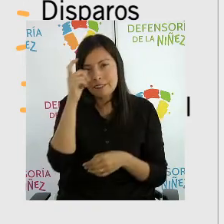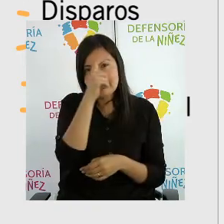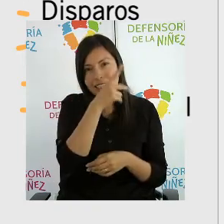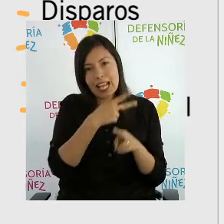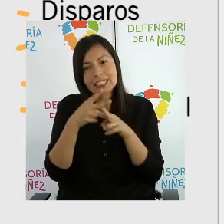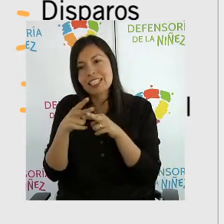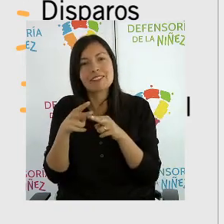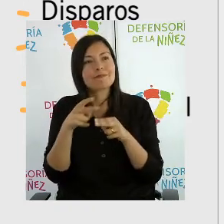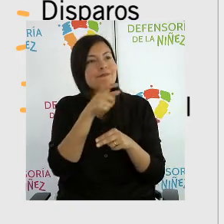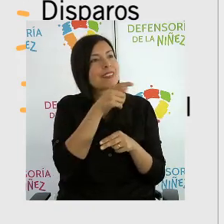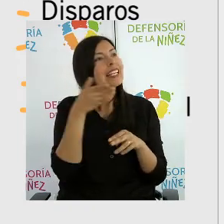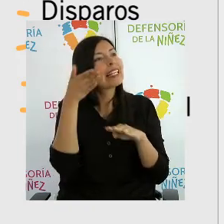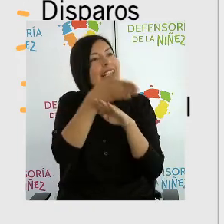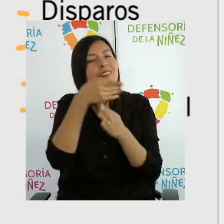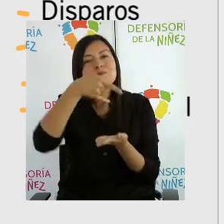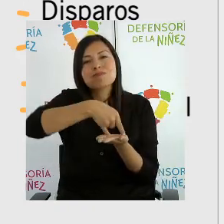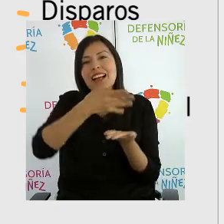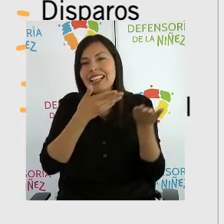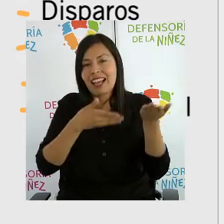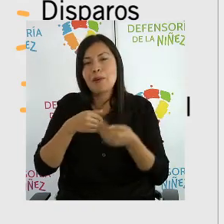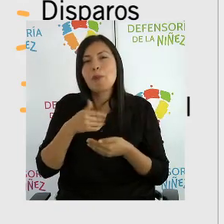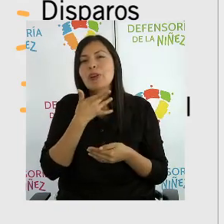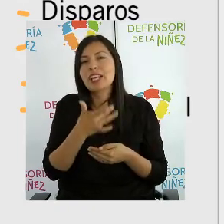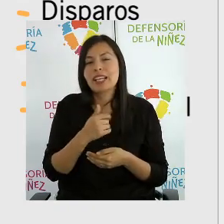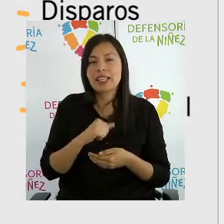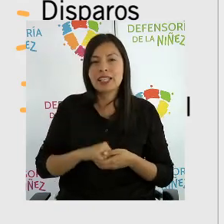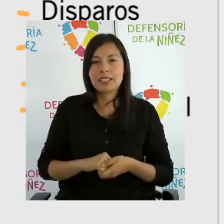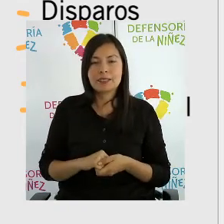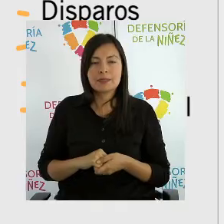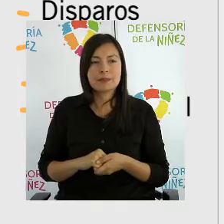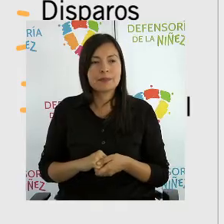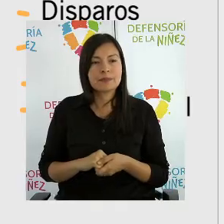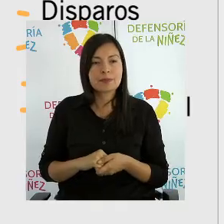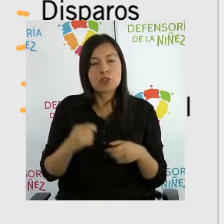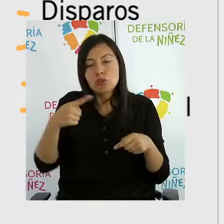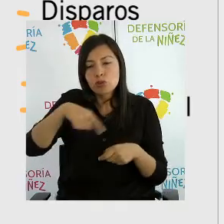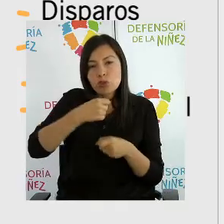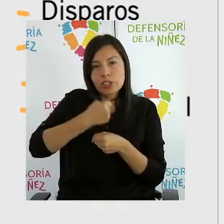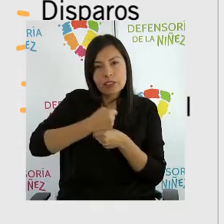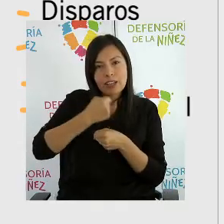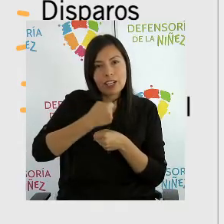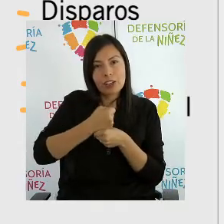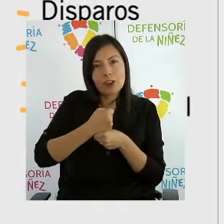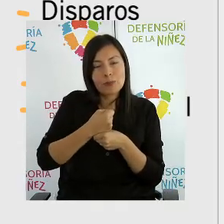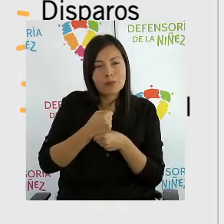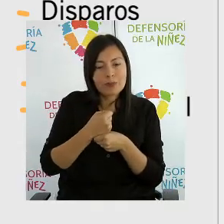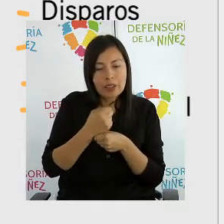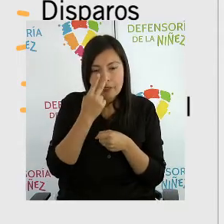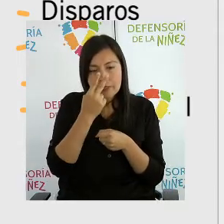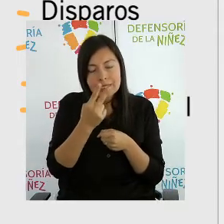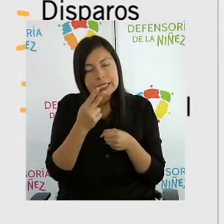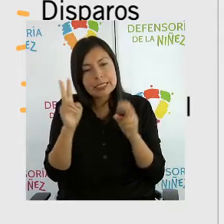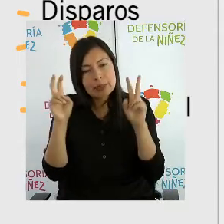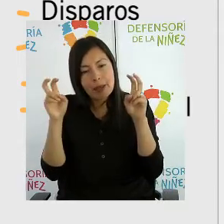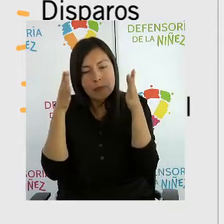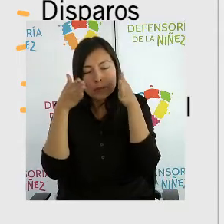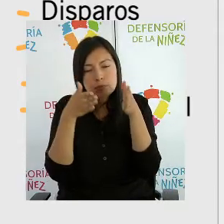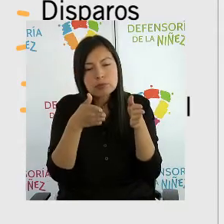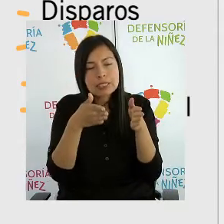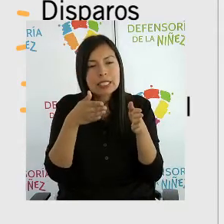nuestros esfuerzos y nuestro trabajo ha estado destinado a responder a niños que han sido víctimas de golpe,